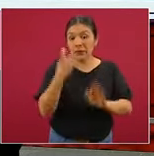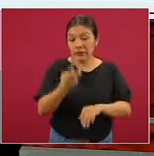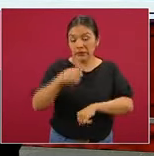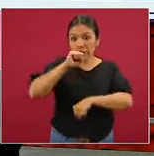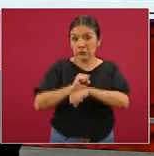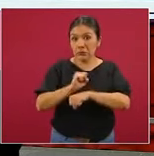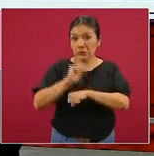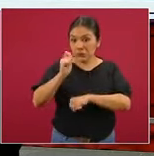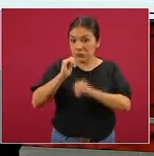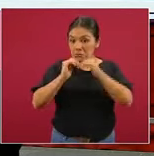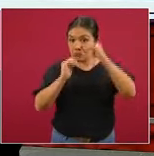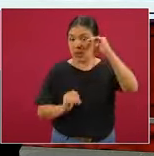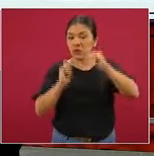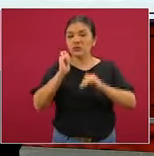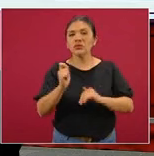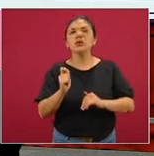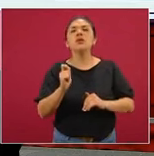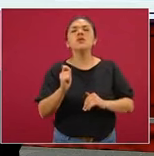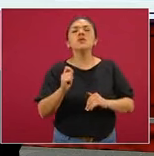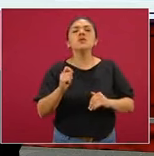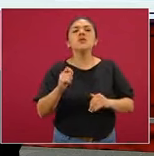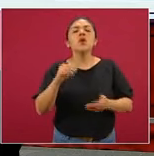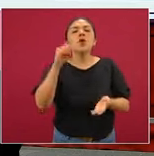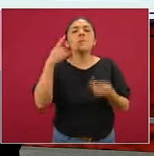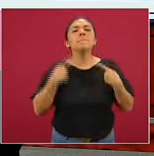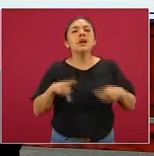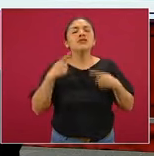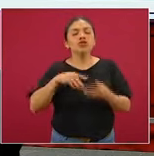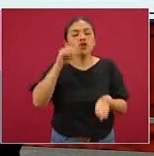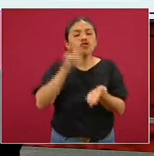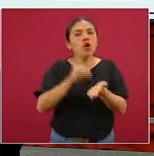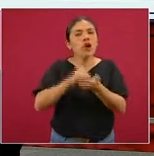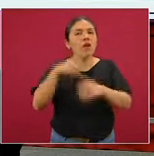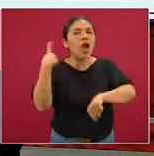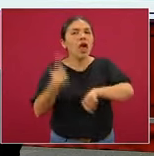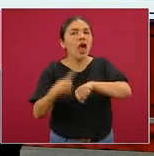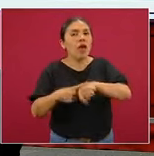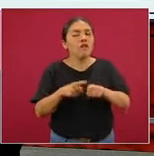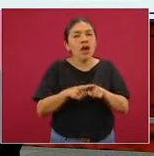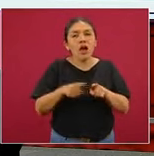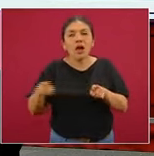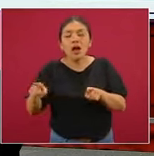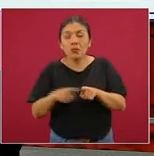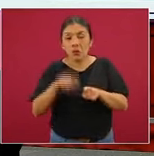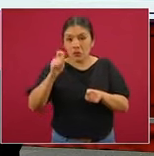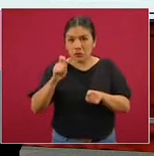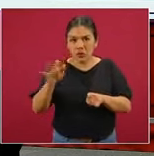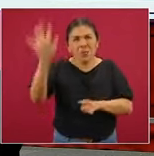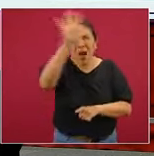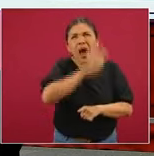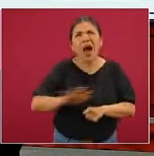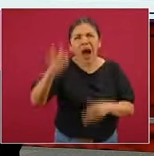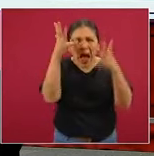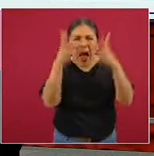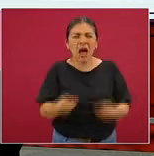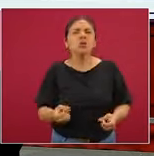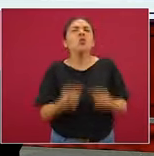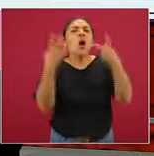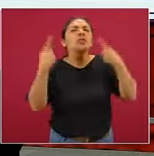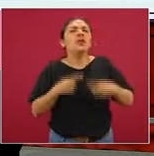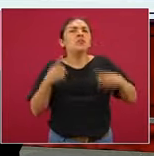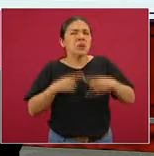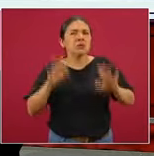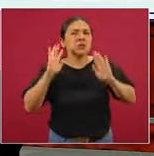semana a la baja es precisamente el de casos activos estimados, es decir, más allá de todo este gran total de personas que en su momento